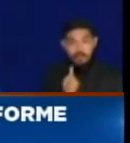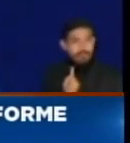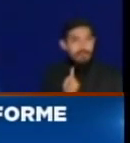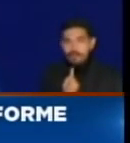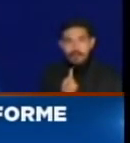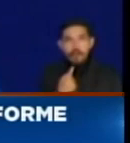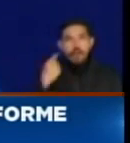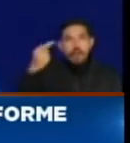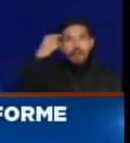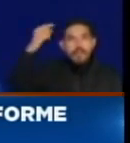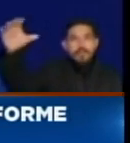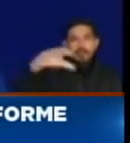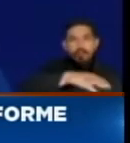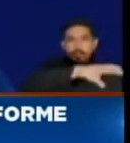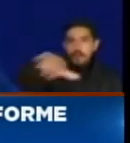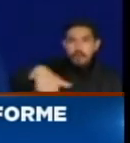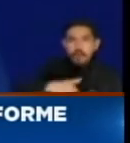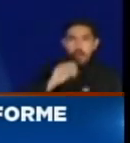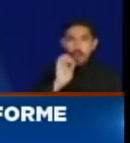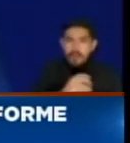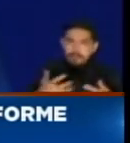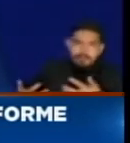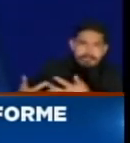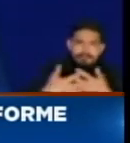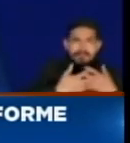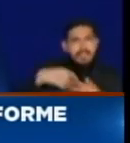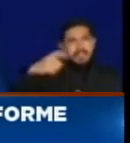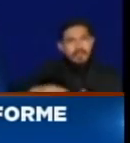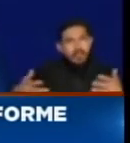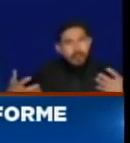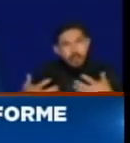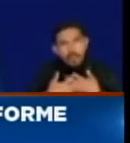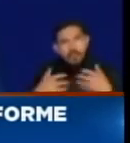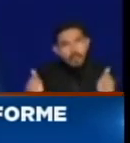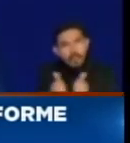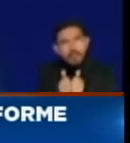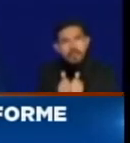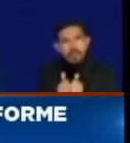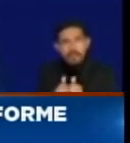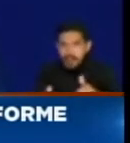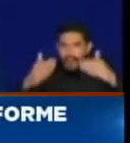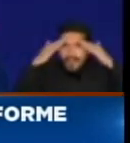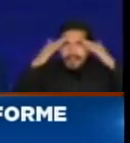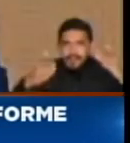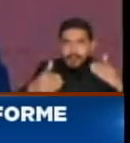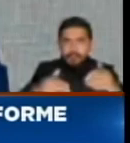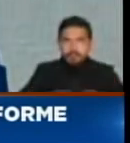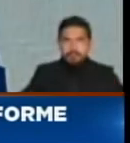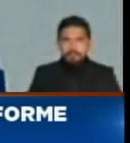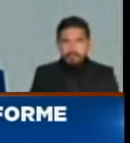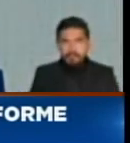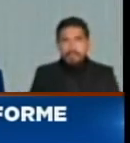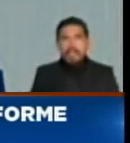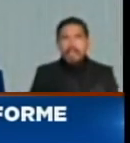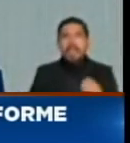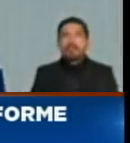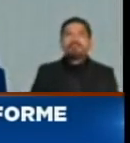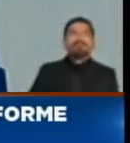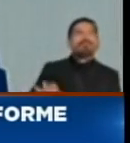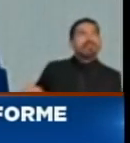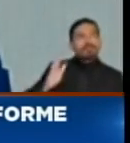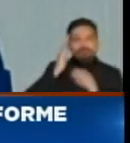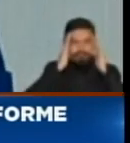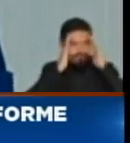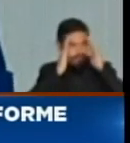del Estado ecuatoriano y como tal demanda que todos actuemos en conjunto. No podemos permitir que